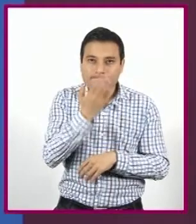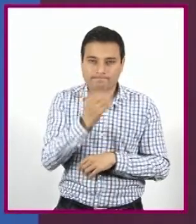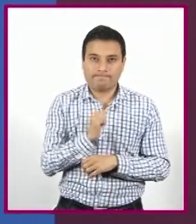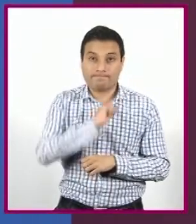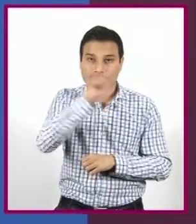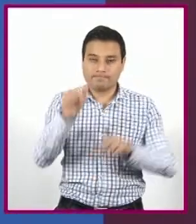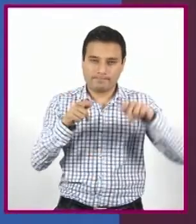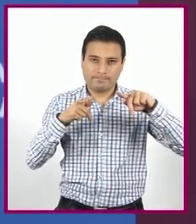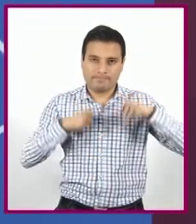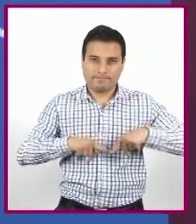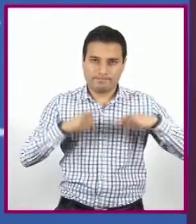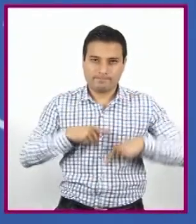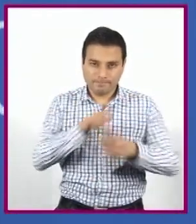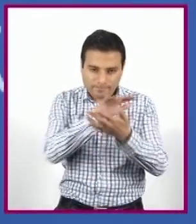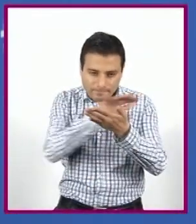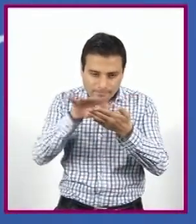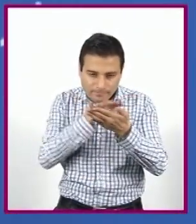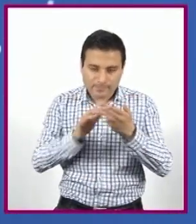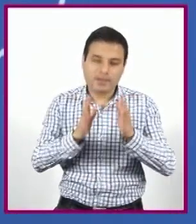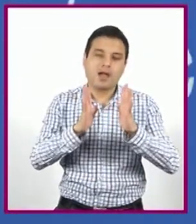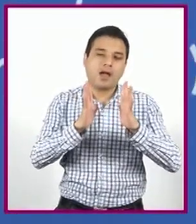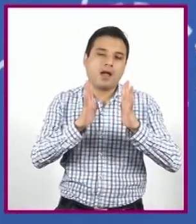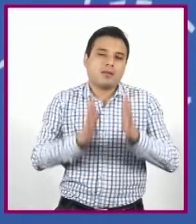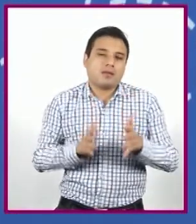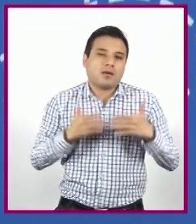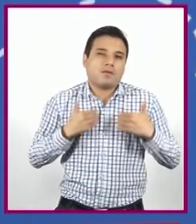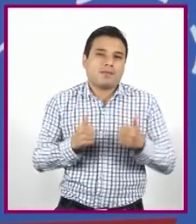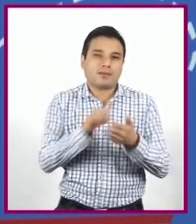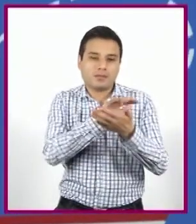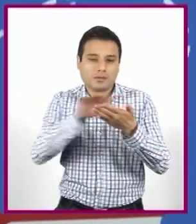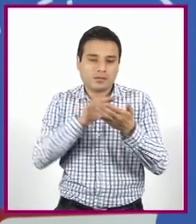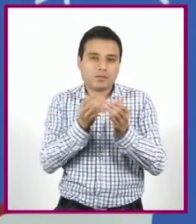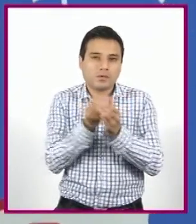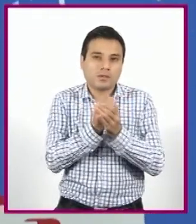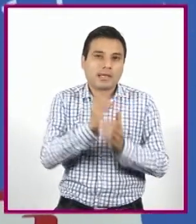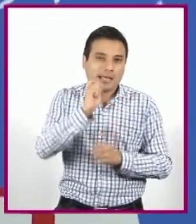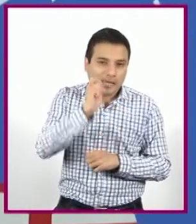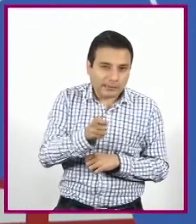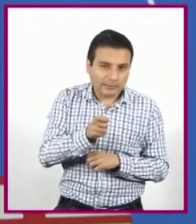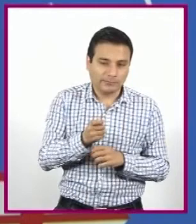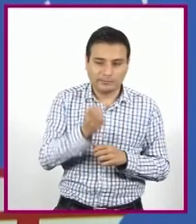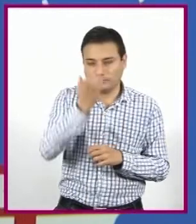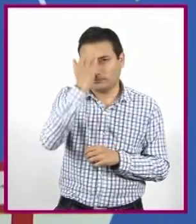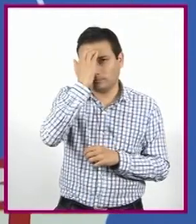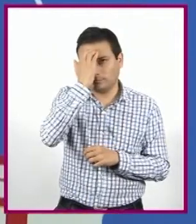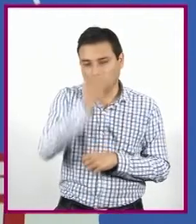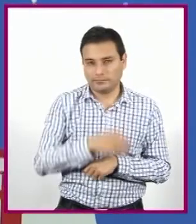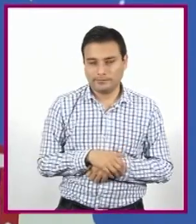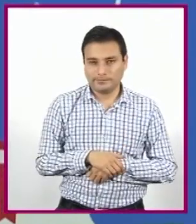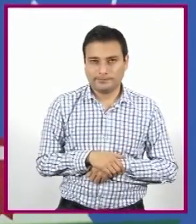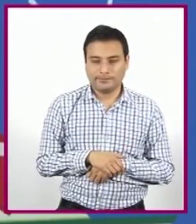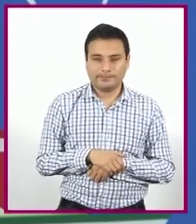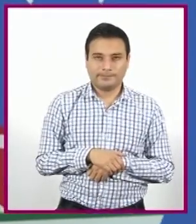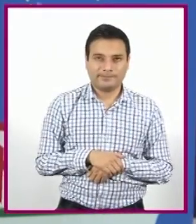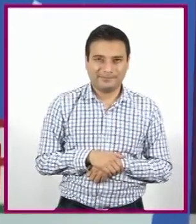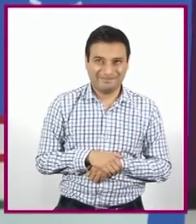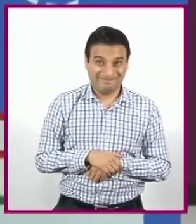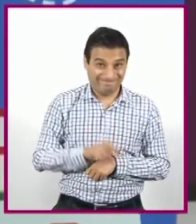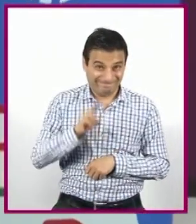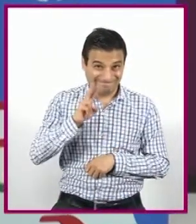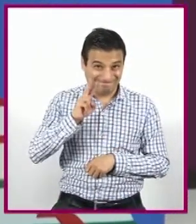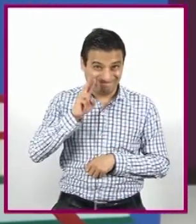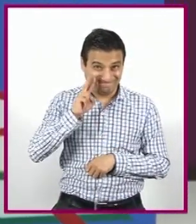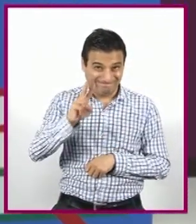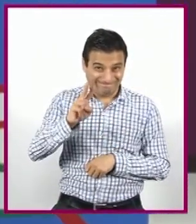lector entienda de qué tipo de texto se trata y qué puede esperar de él. ¿Pudieron notar eso en el